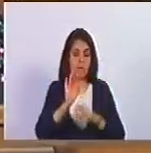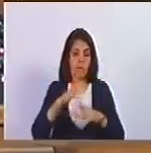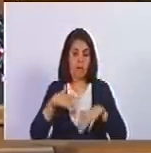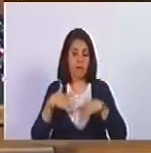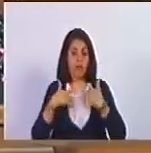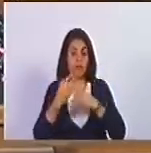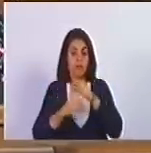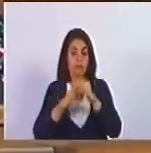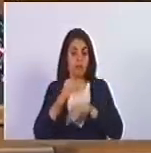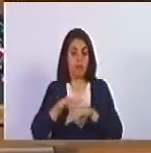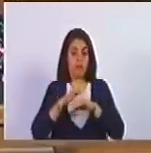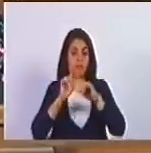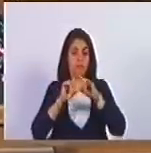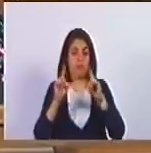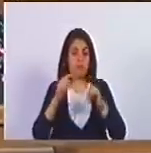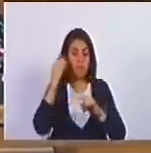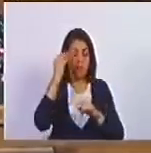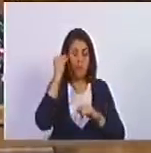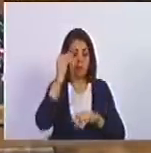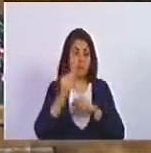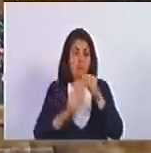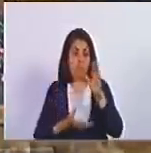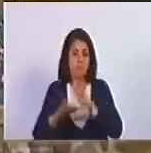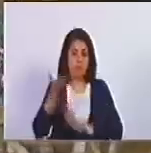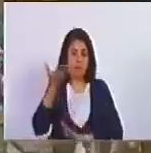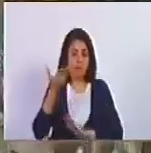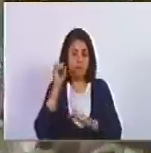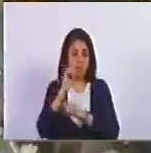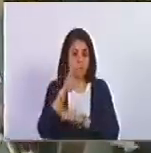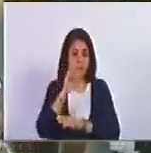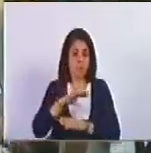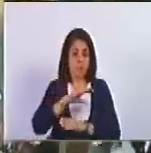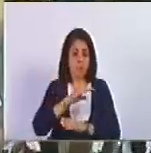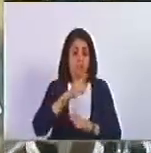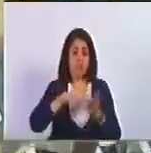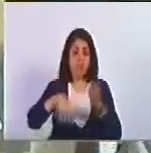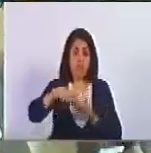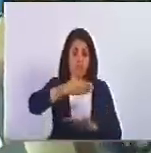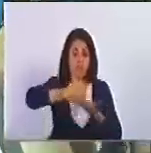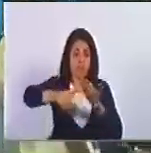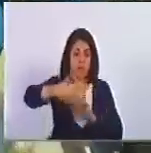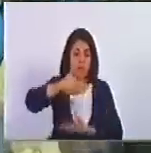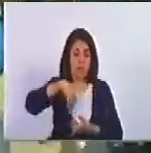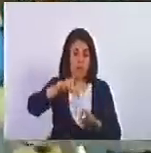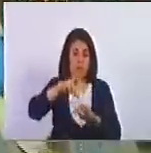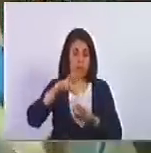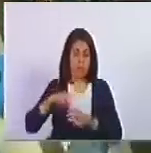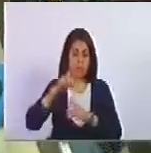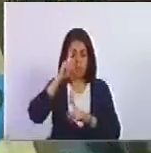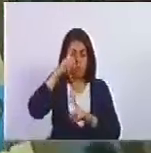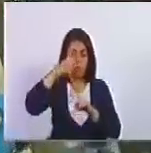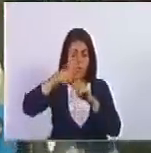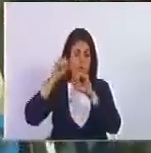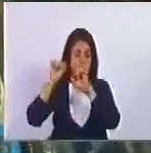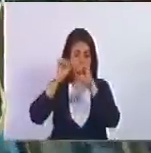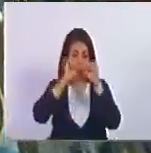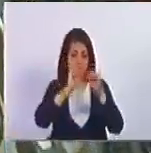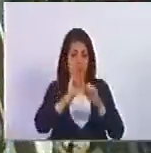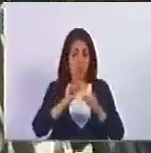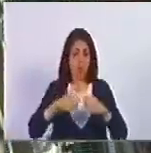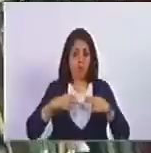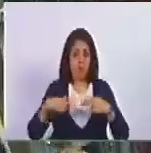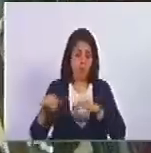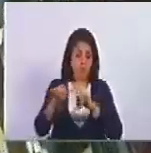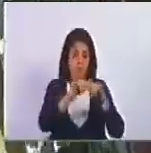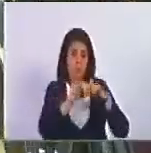de actividades económicas, previa opinión del Consejo Superior de Armonización Tributaria. con el propósito de reducir, simplificar y uniformar